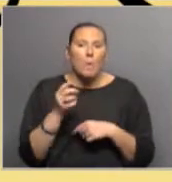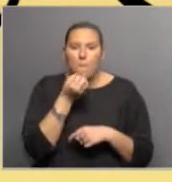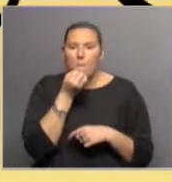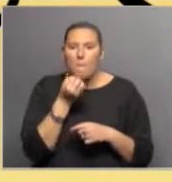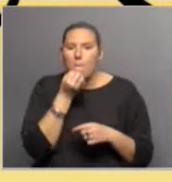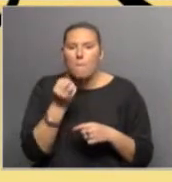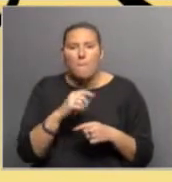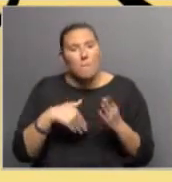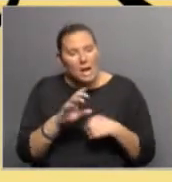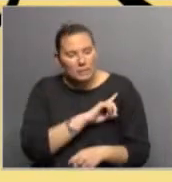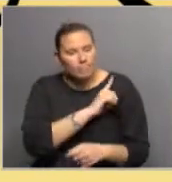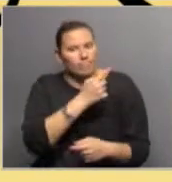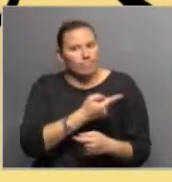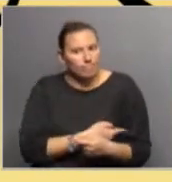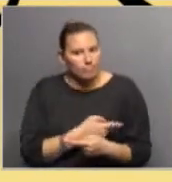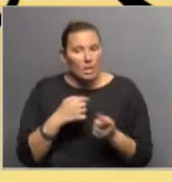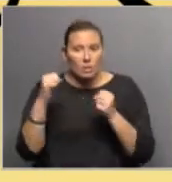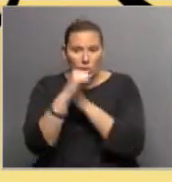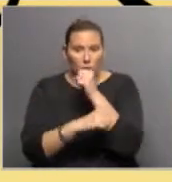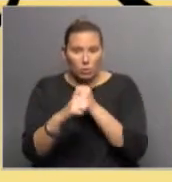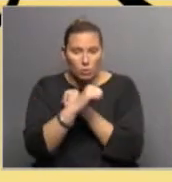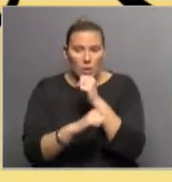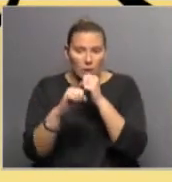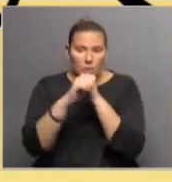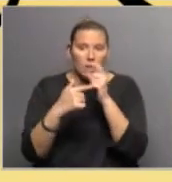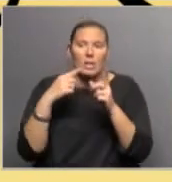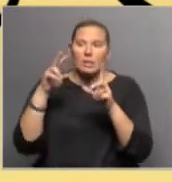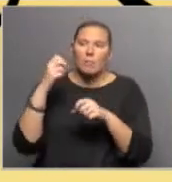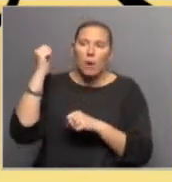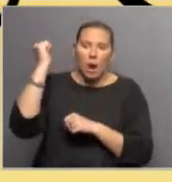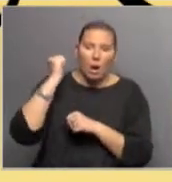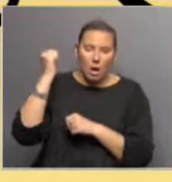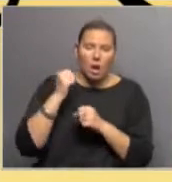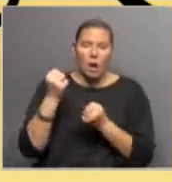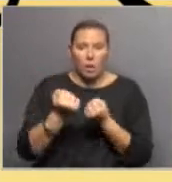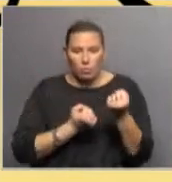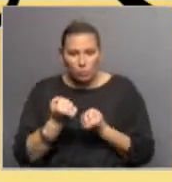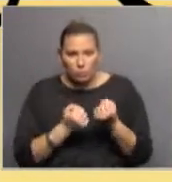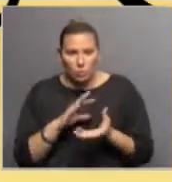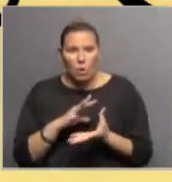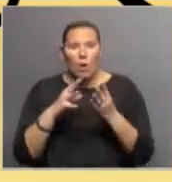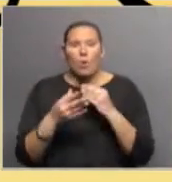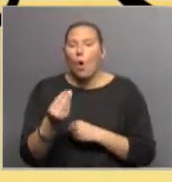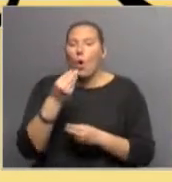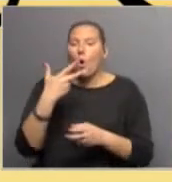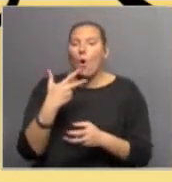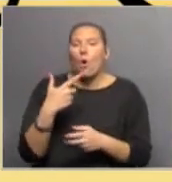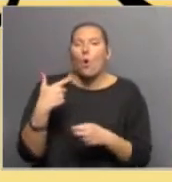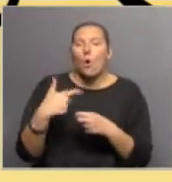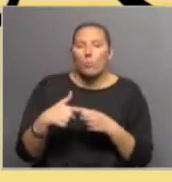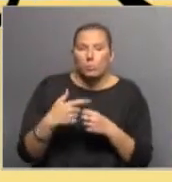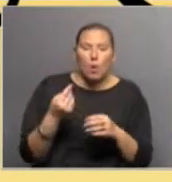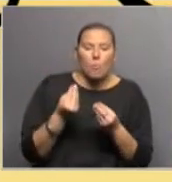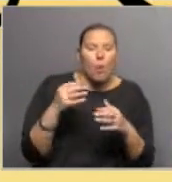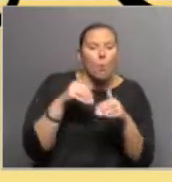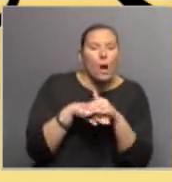realmente aparecen nuevas, más opciones tecnológicas en lo que es los vehículos, el tipo de vehículos, la celda de combustibles para almacenar este hidrógeno